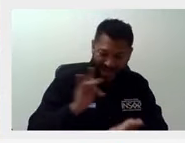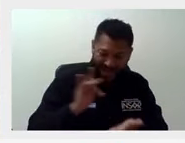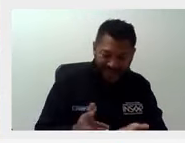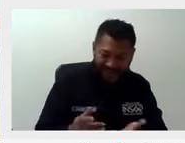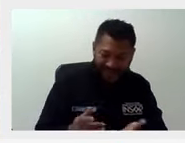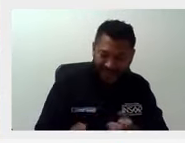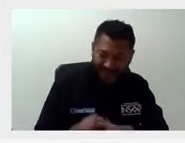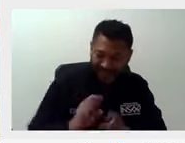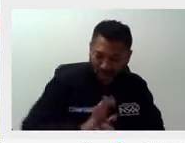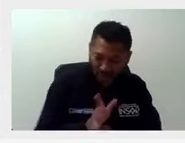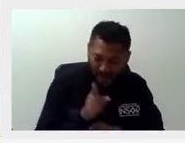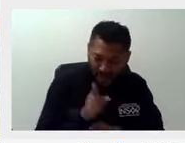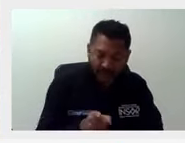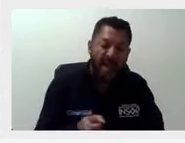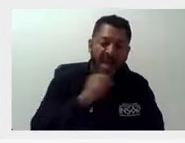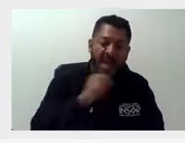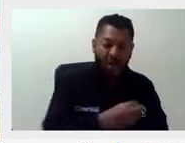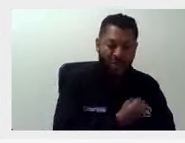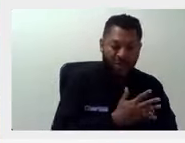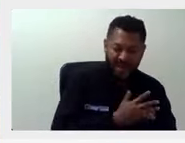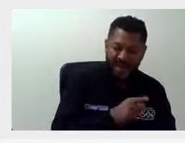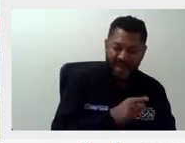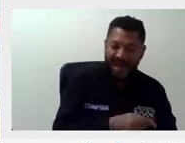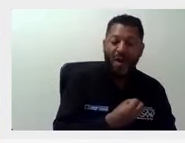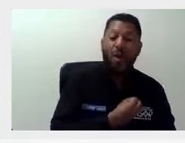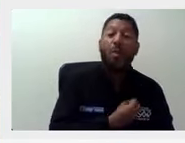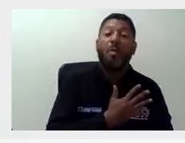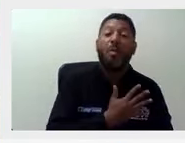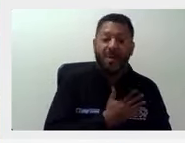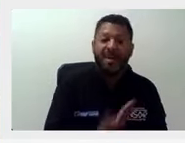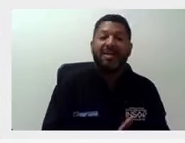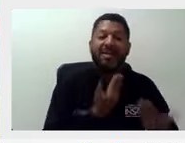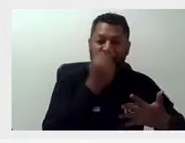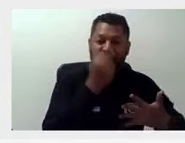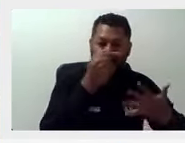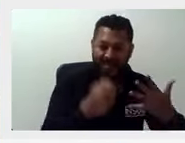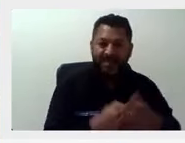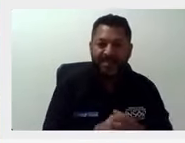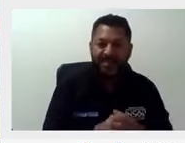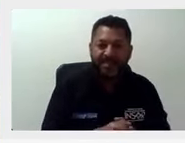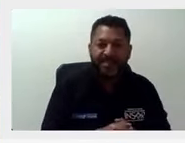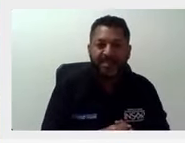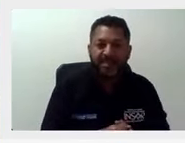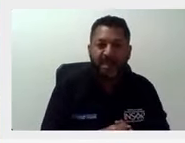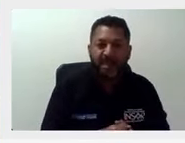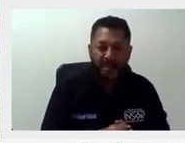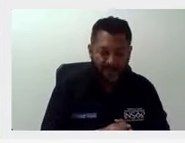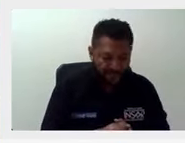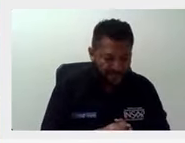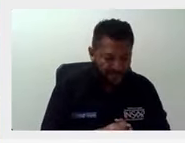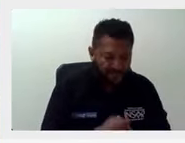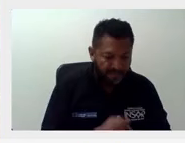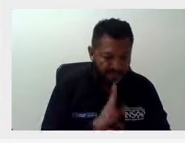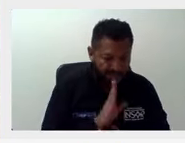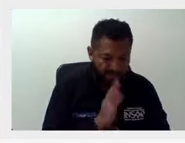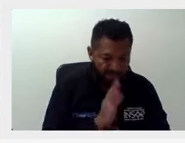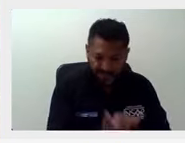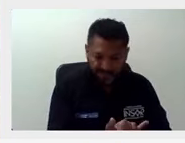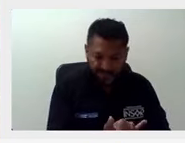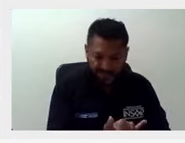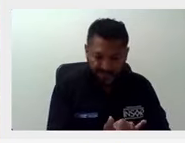esas oportunidades. Y los que están pasando procesos de transición de la